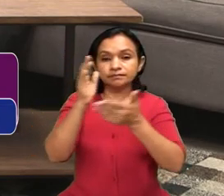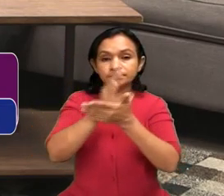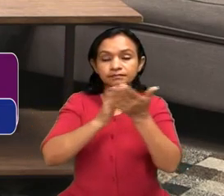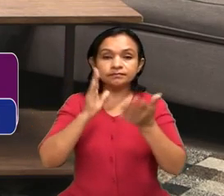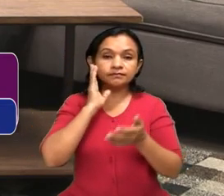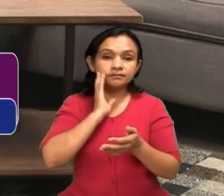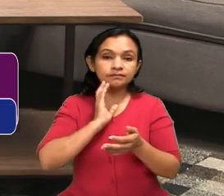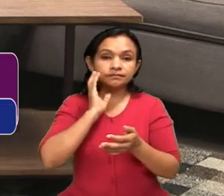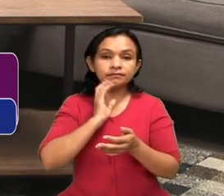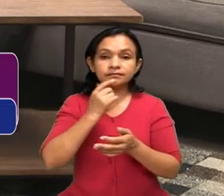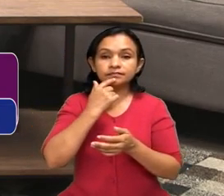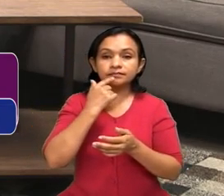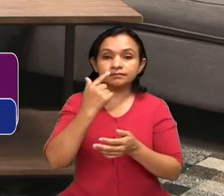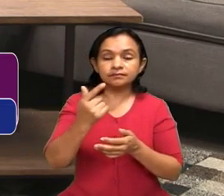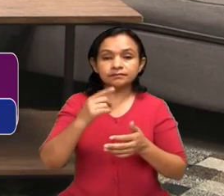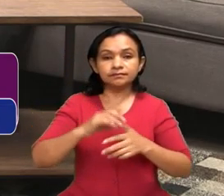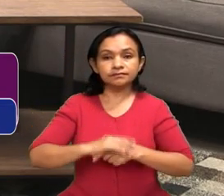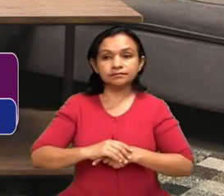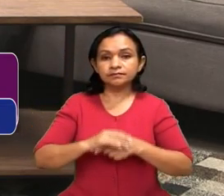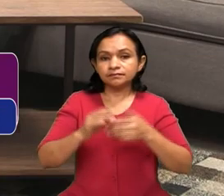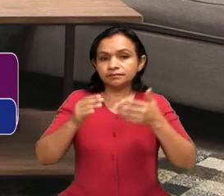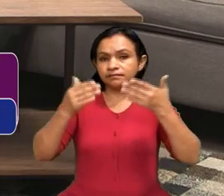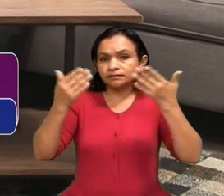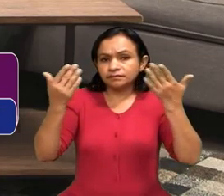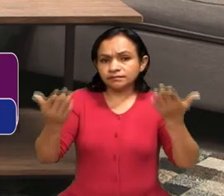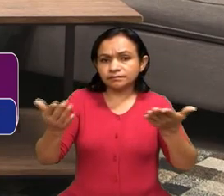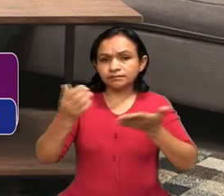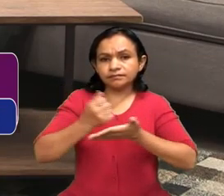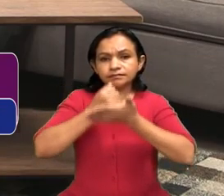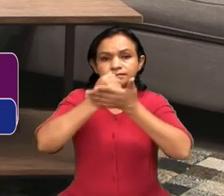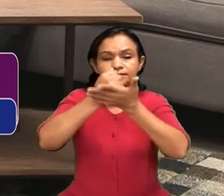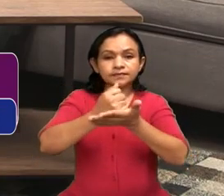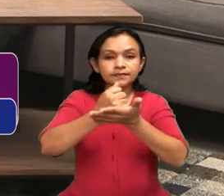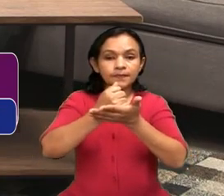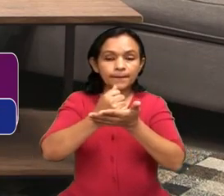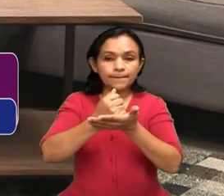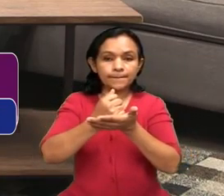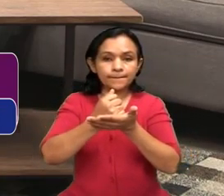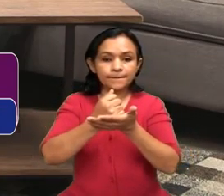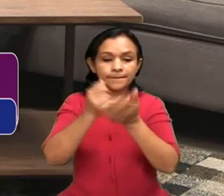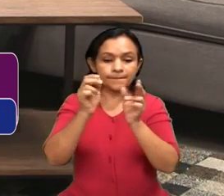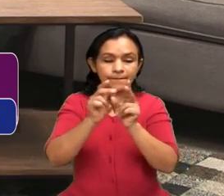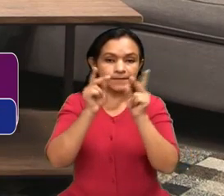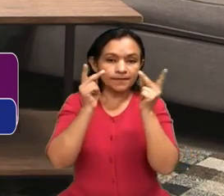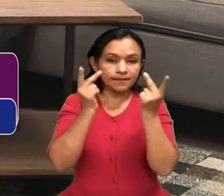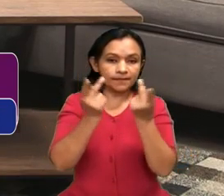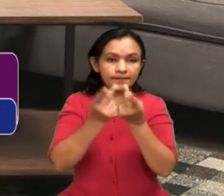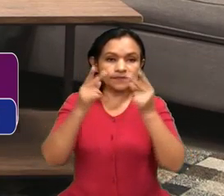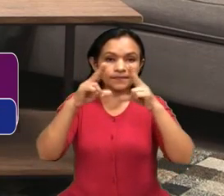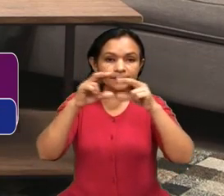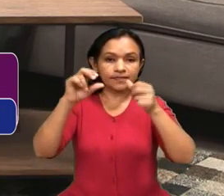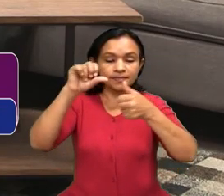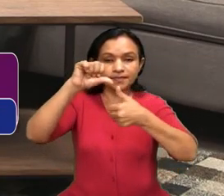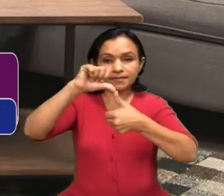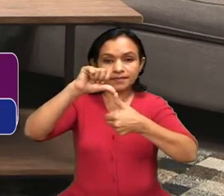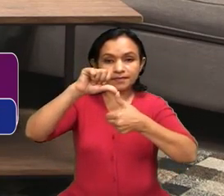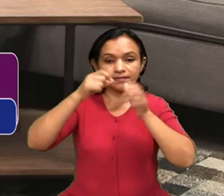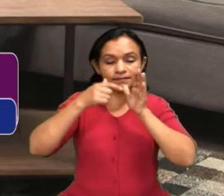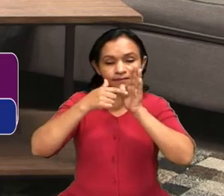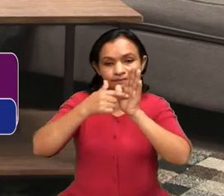han comentado y coincidido que es lo que ayuda a sobrevivir al pueblo de Nicaragua y a Centroamérica, este ejemplo